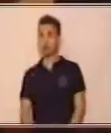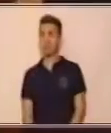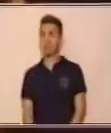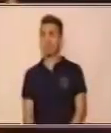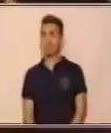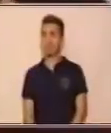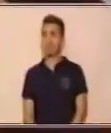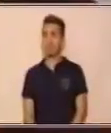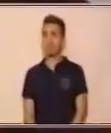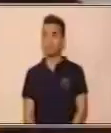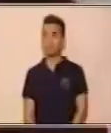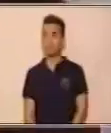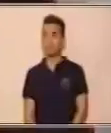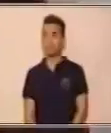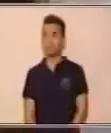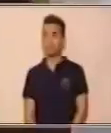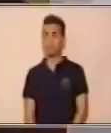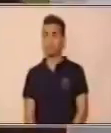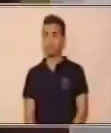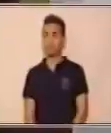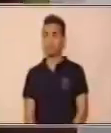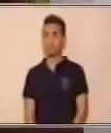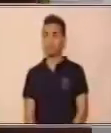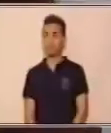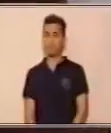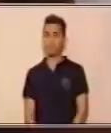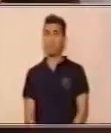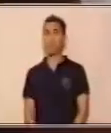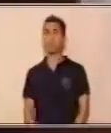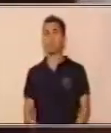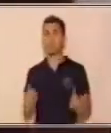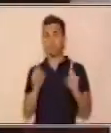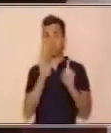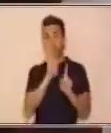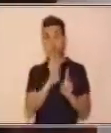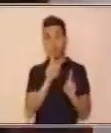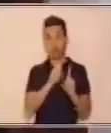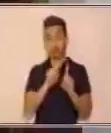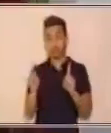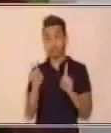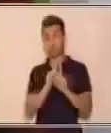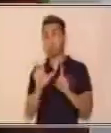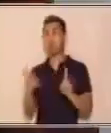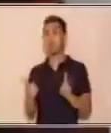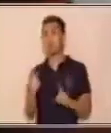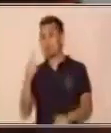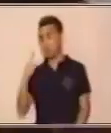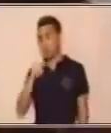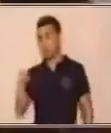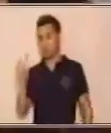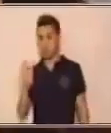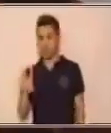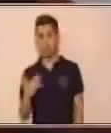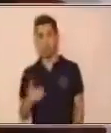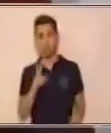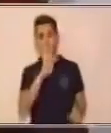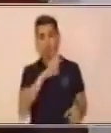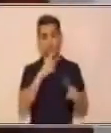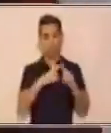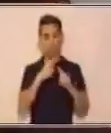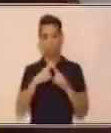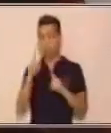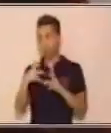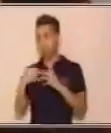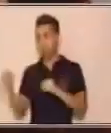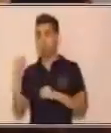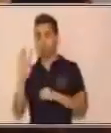4. Entonces, el recíproco de 4 es 1 sobre 4. 4 por 1 es 4. Y 1